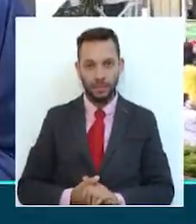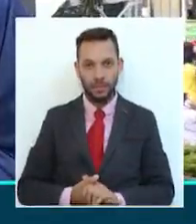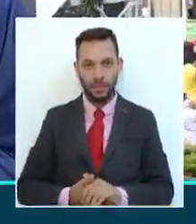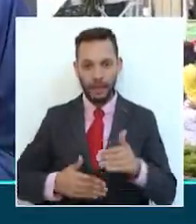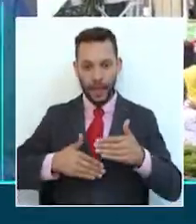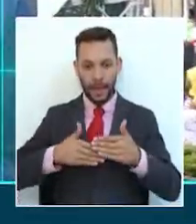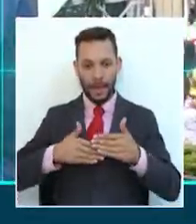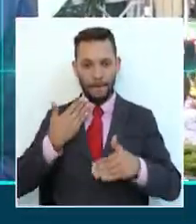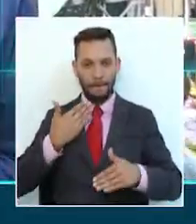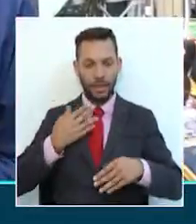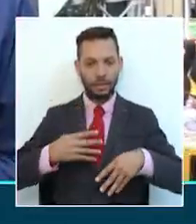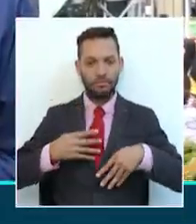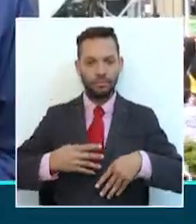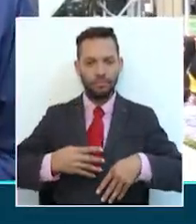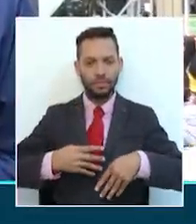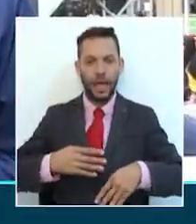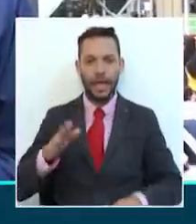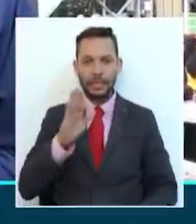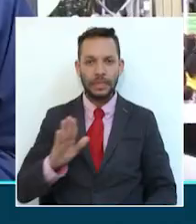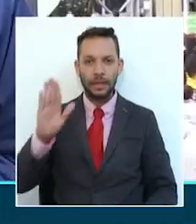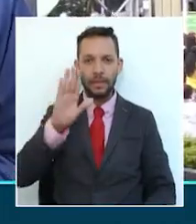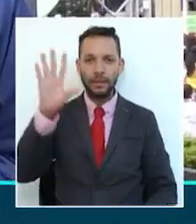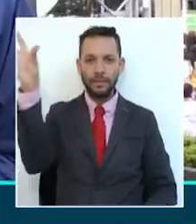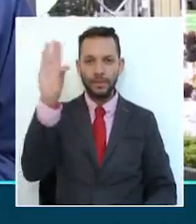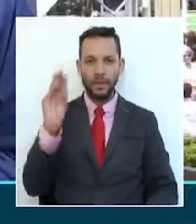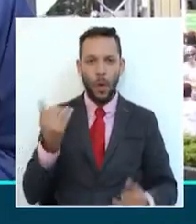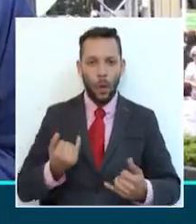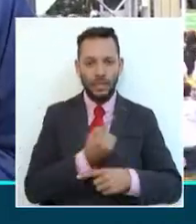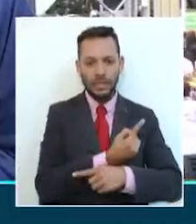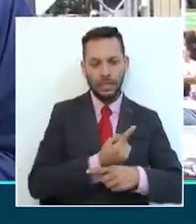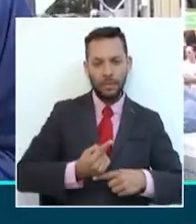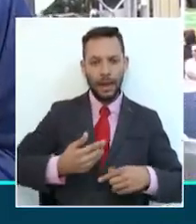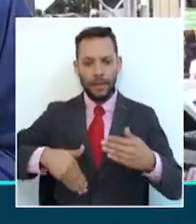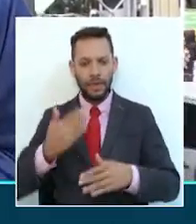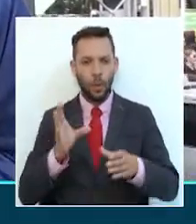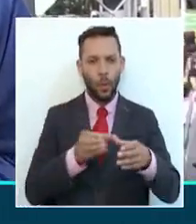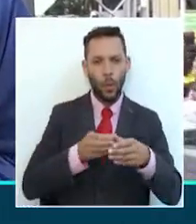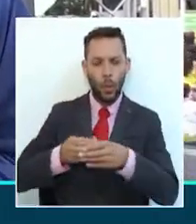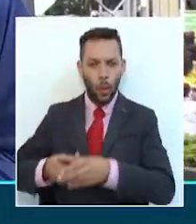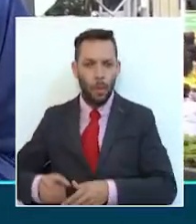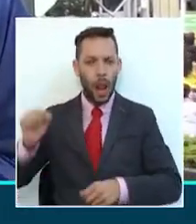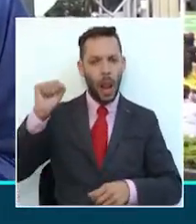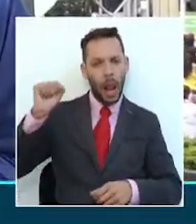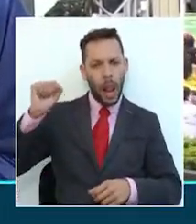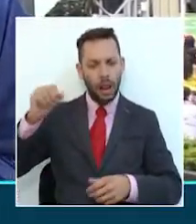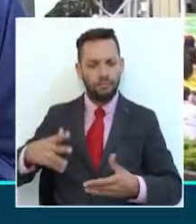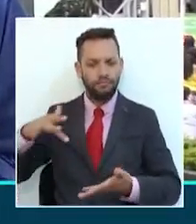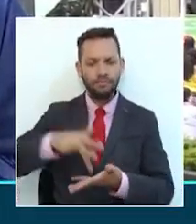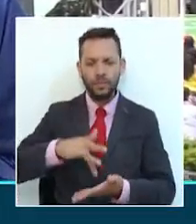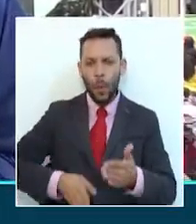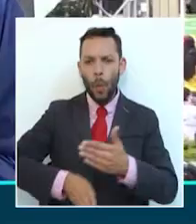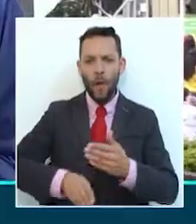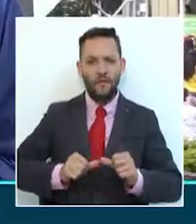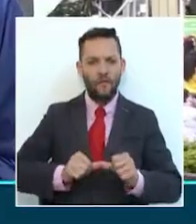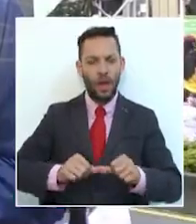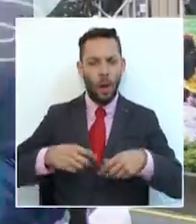Inicia semana de movilizaciones en el departamento del Quindío. Durante esta semana, las organizaciones sociales y sindicales anunciaron que continuarán